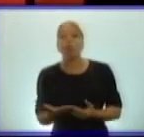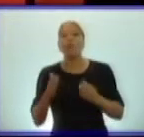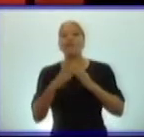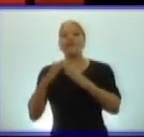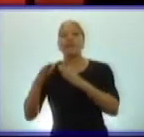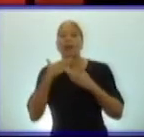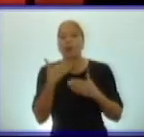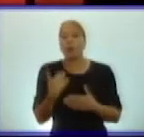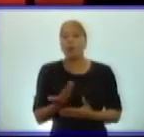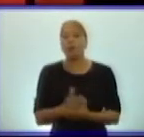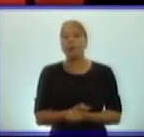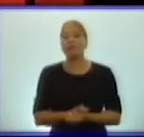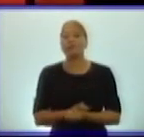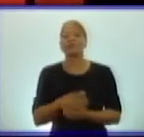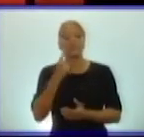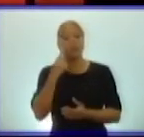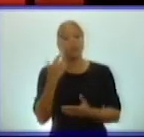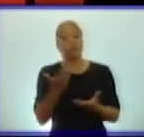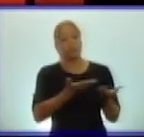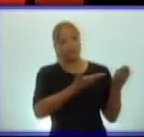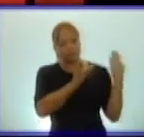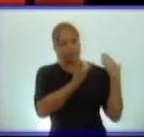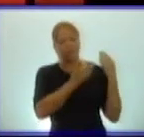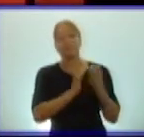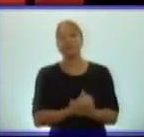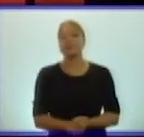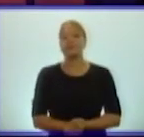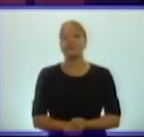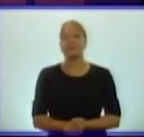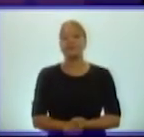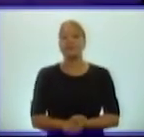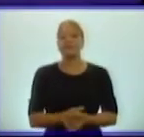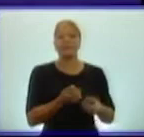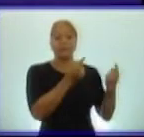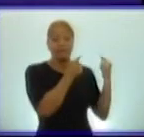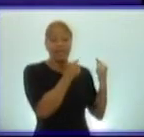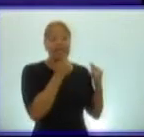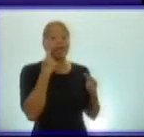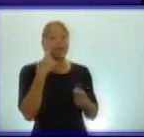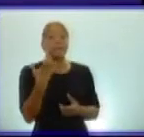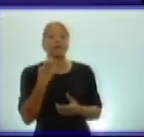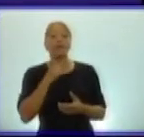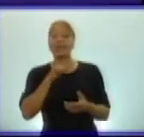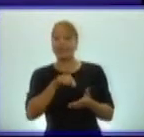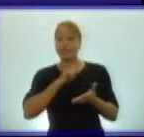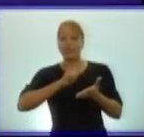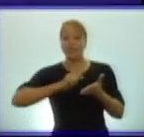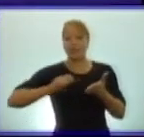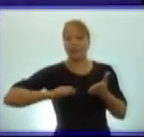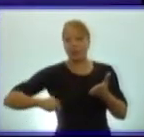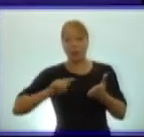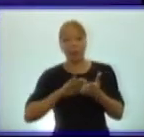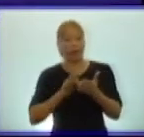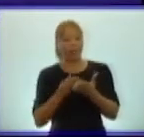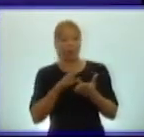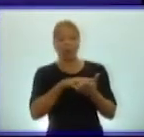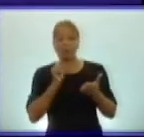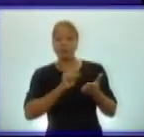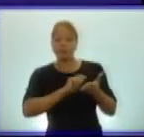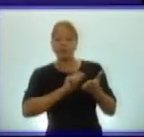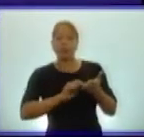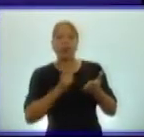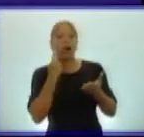territorios? Entonces les sugiero que veamos la próxima diapositiva. Es importante que vayan tomando nota de estos elementos, aunque aparecen en el libro de